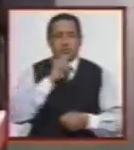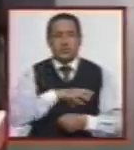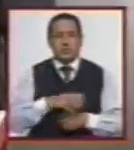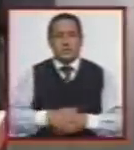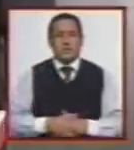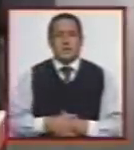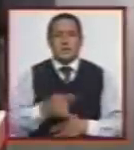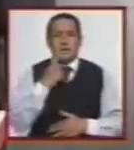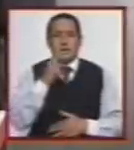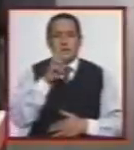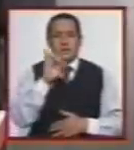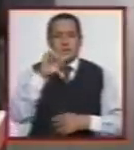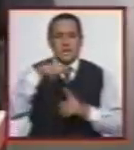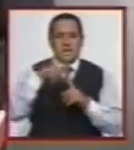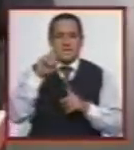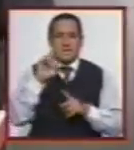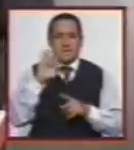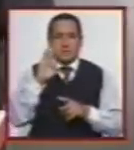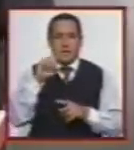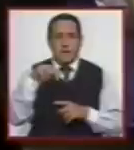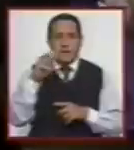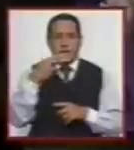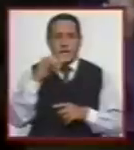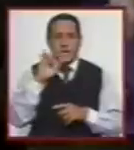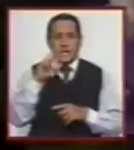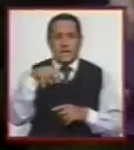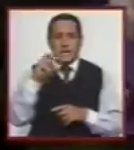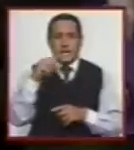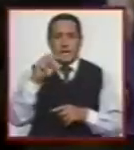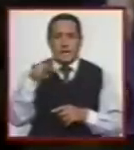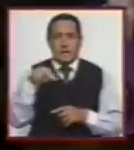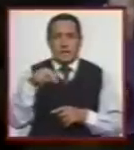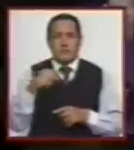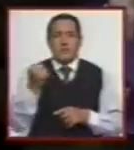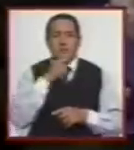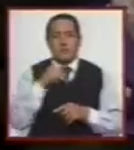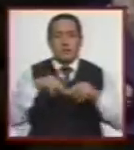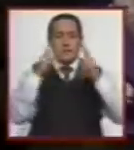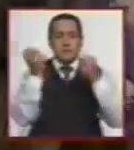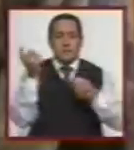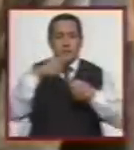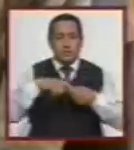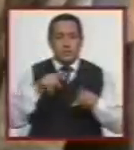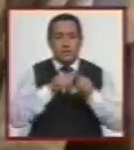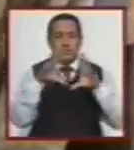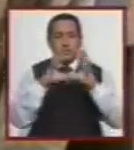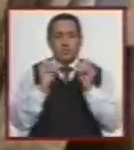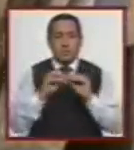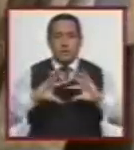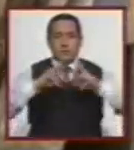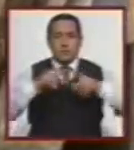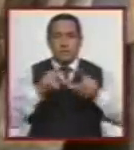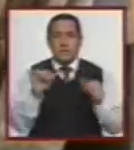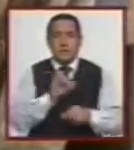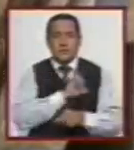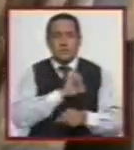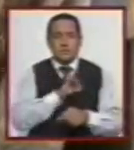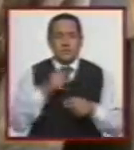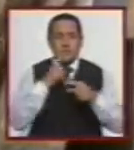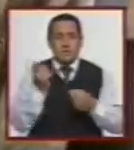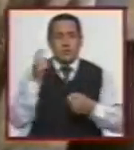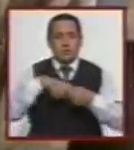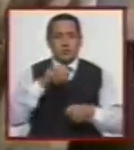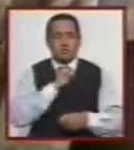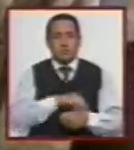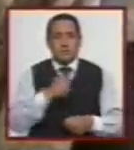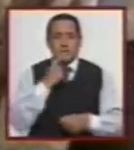social, Reinte Van Heringen. La experta en temas de inclusión a nivel mundial de la Institución de Inclusión